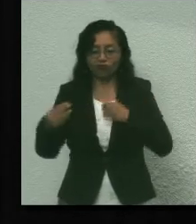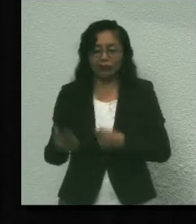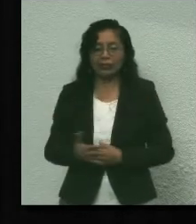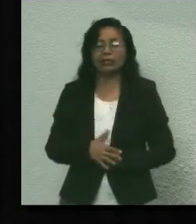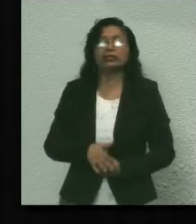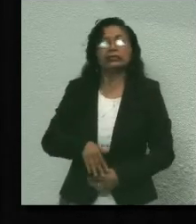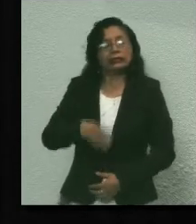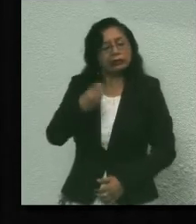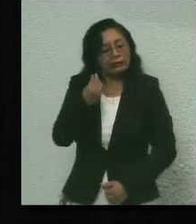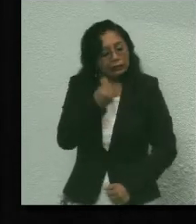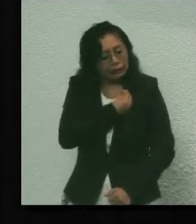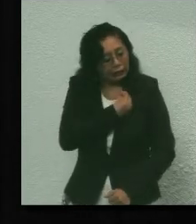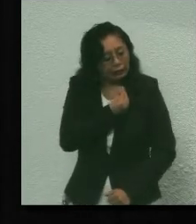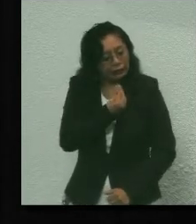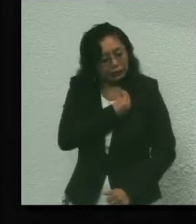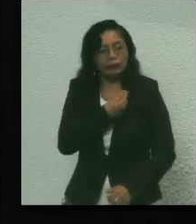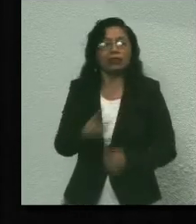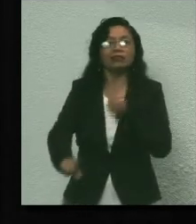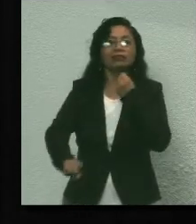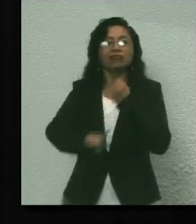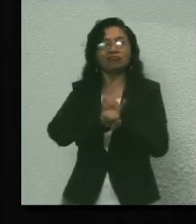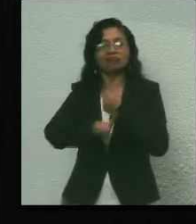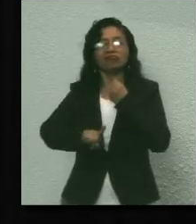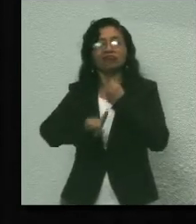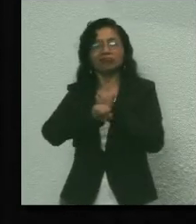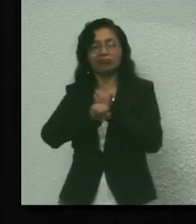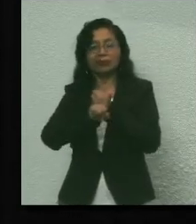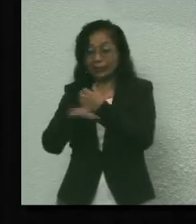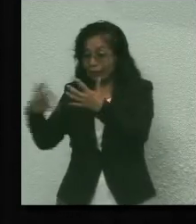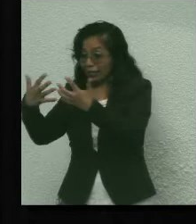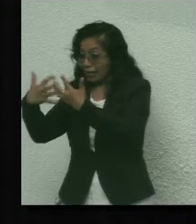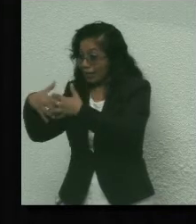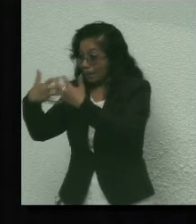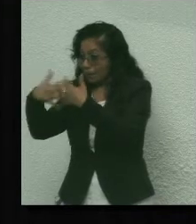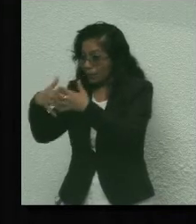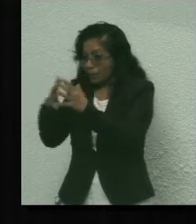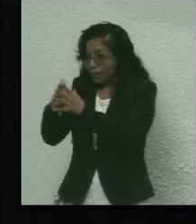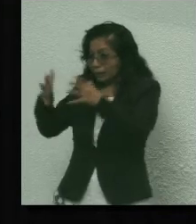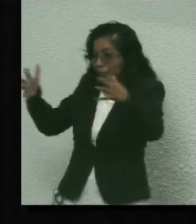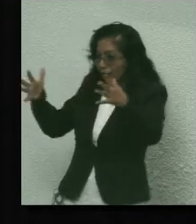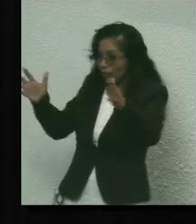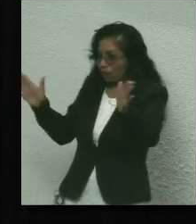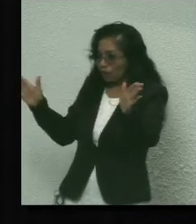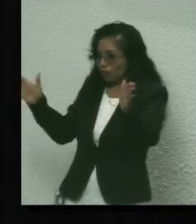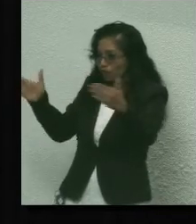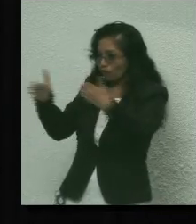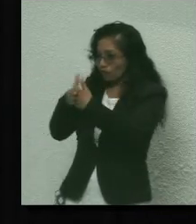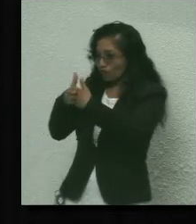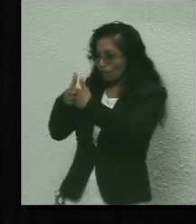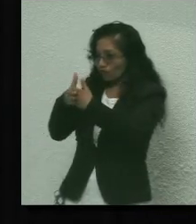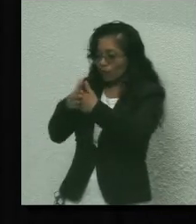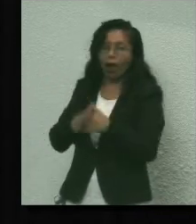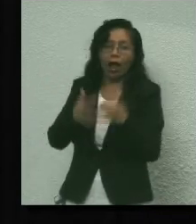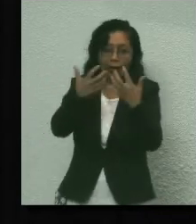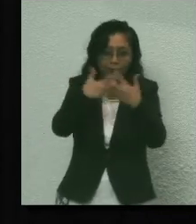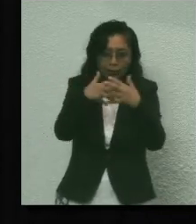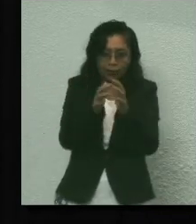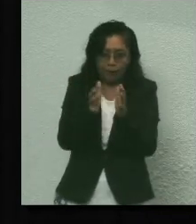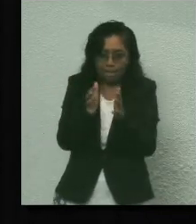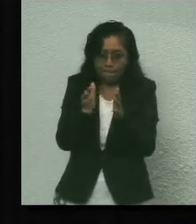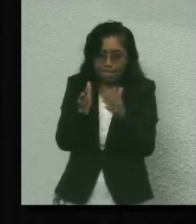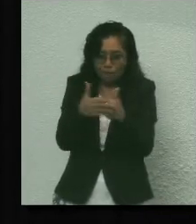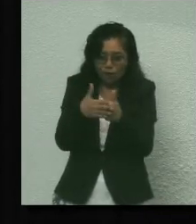el grave problema del cierre de empresas grandes medianas y pequeñas y en